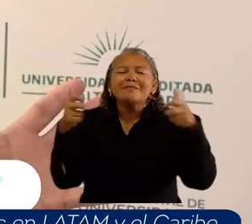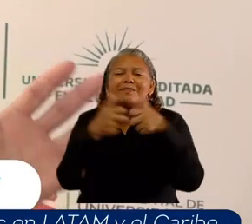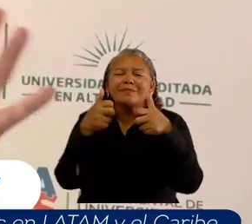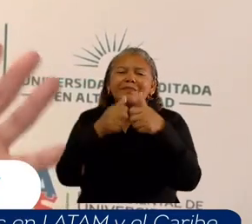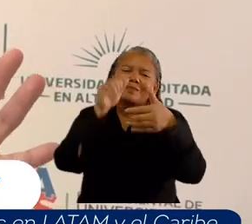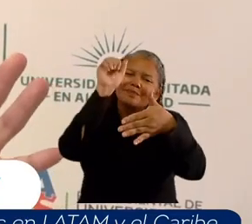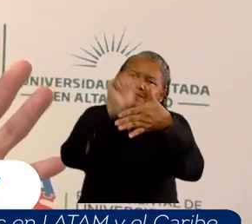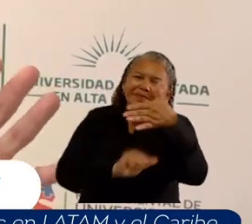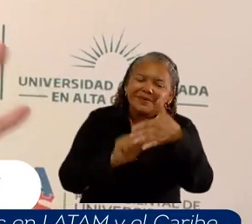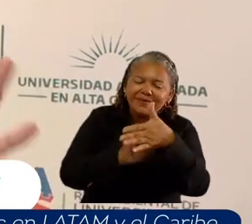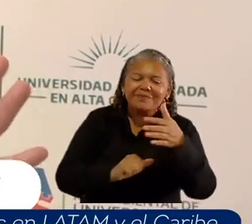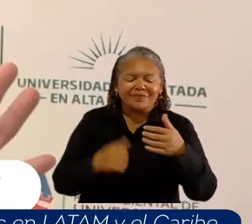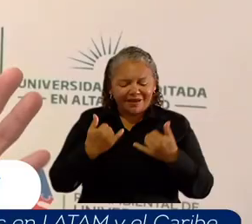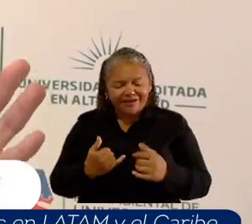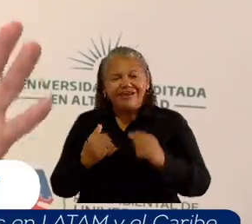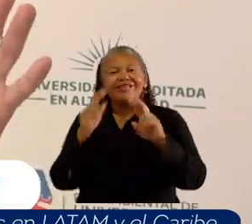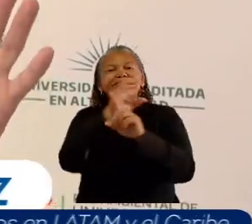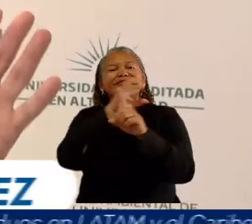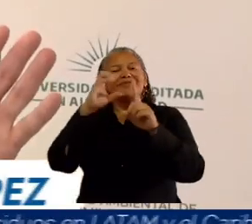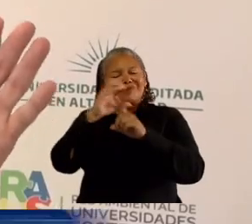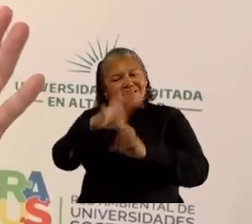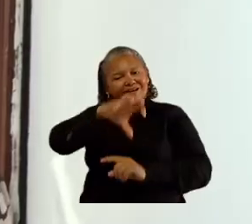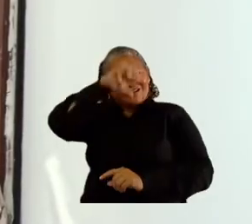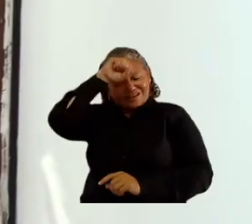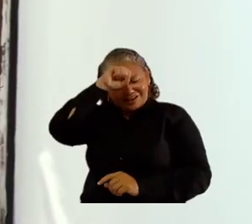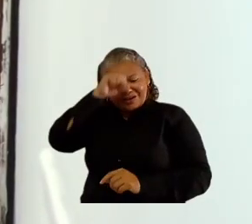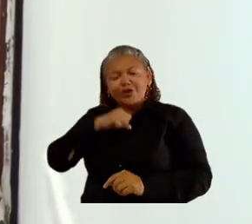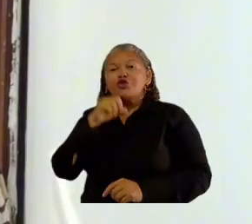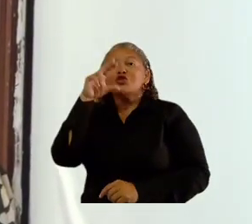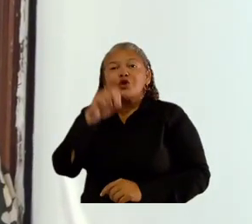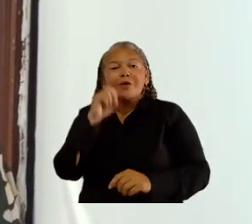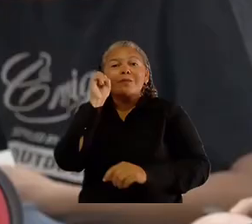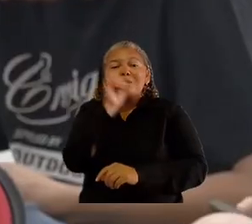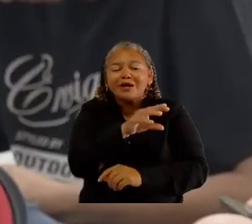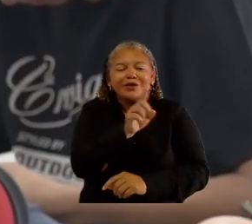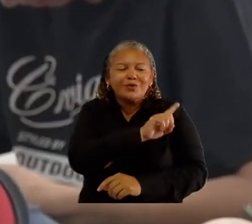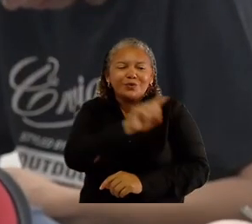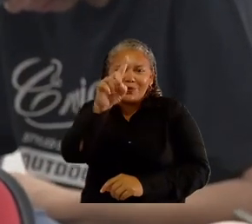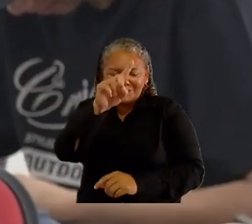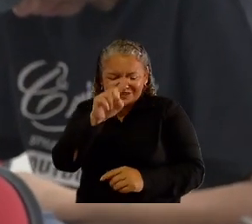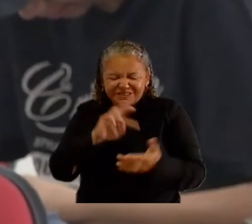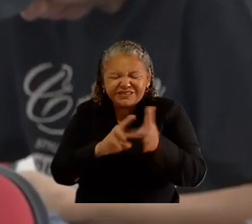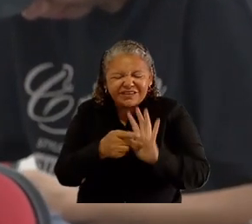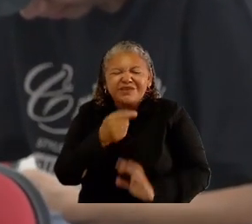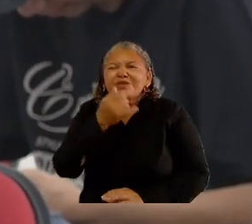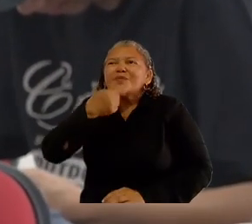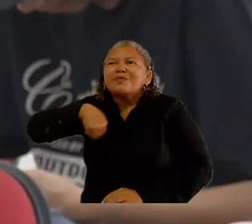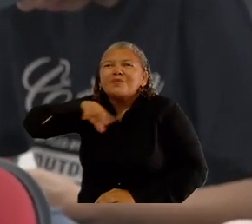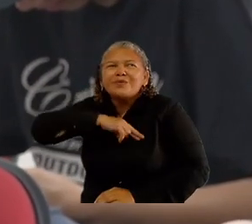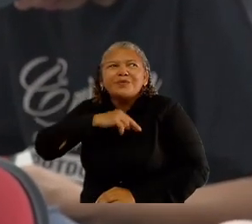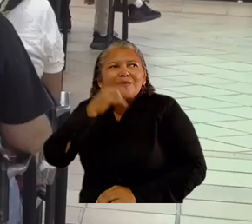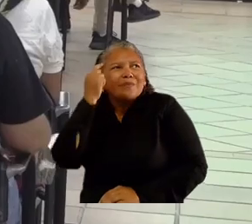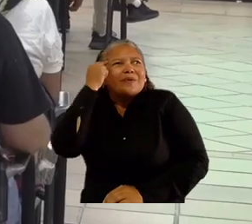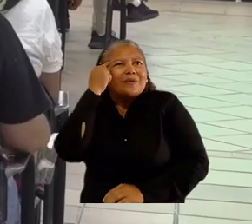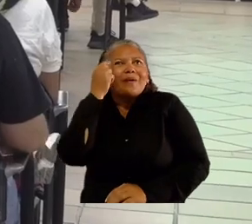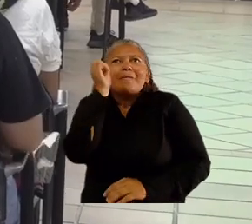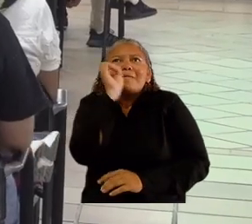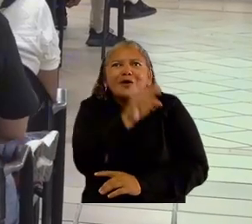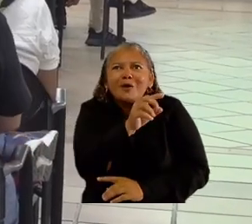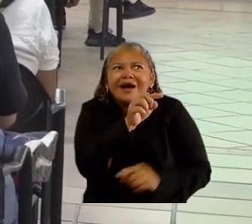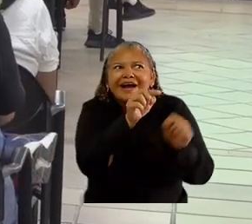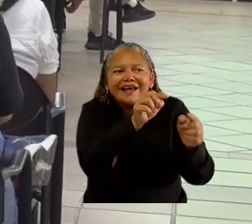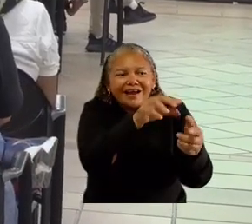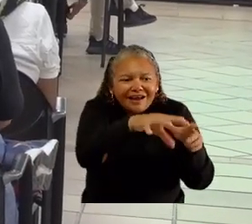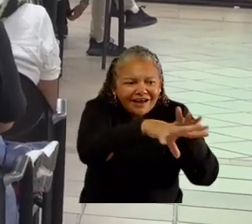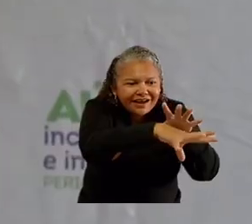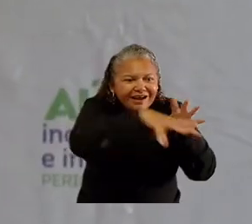la cultura de la no basura es precisamente que pensemos que eso que mal llamamos basura son residuos que a su vez son